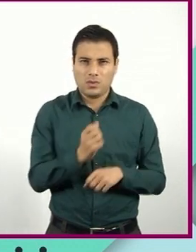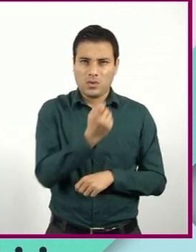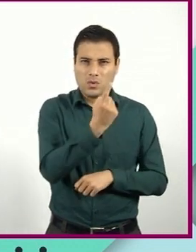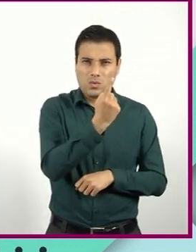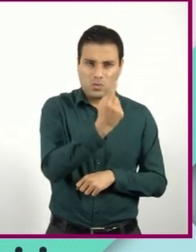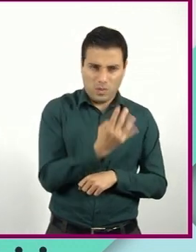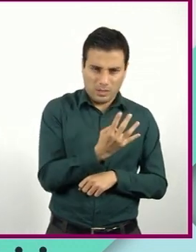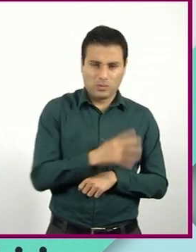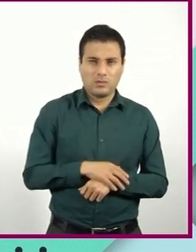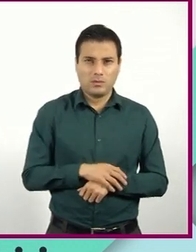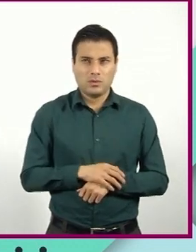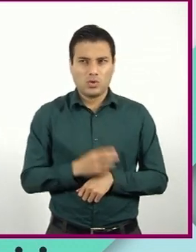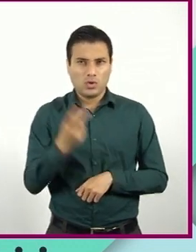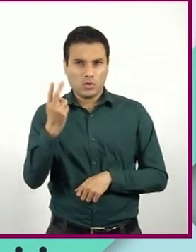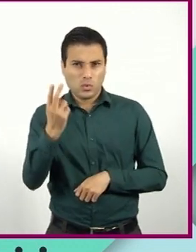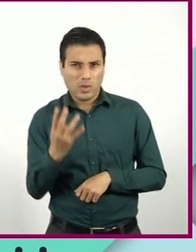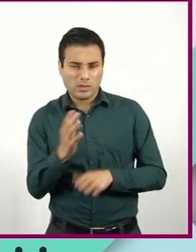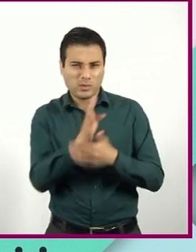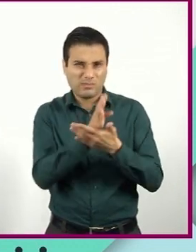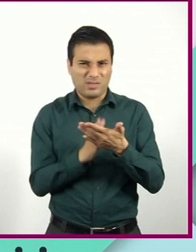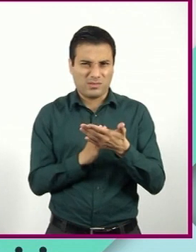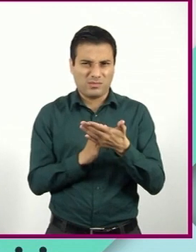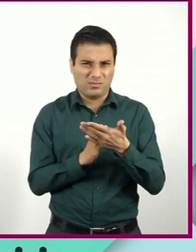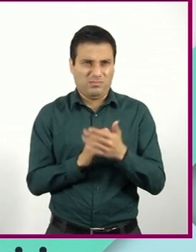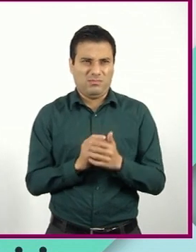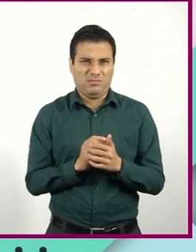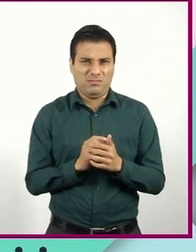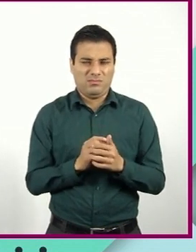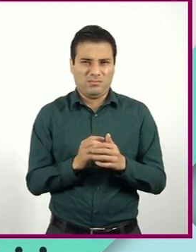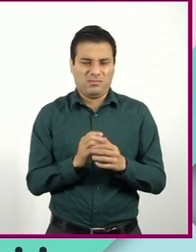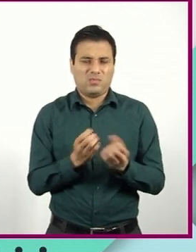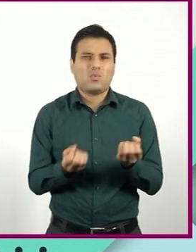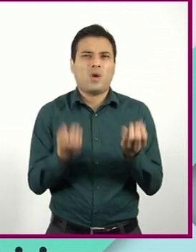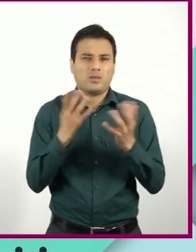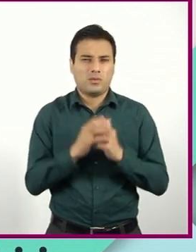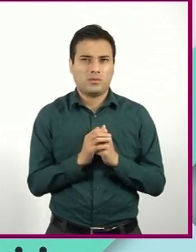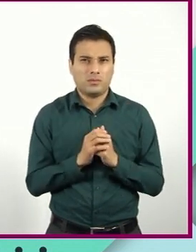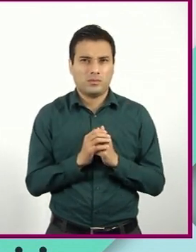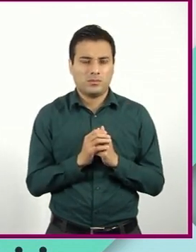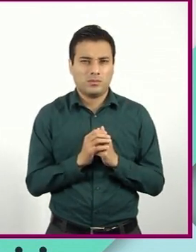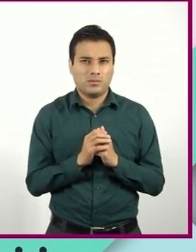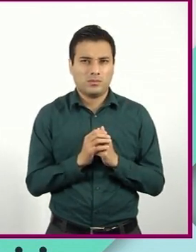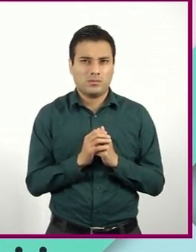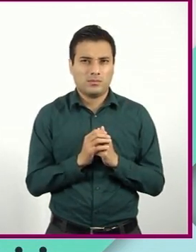hay otra fracción. ¿Ustedes en casa qué piensan? ¿Están de acuerdo con María?